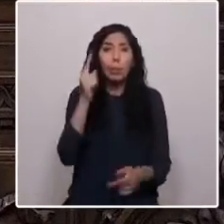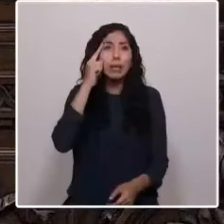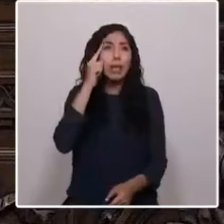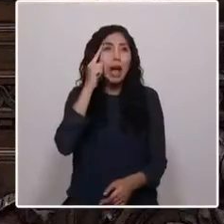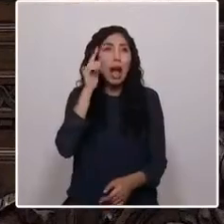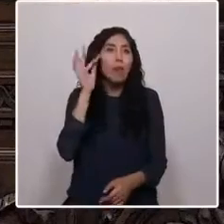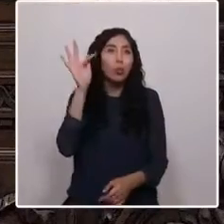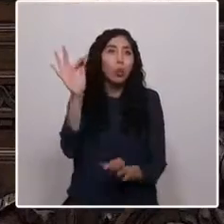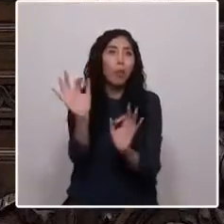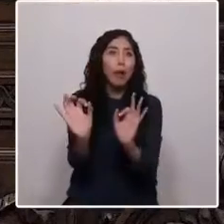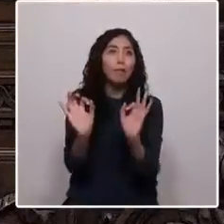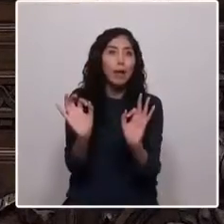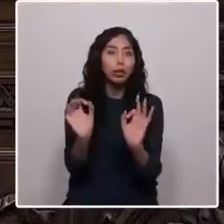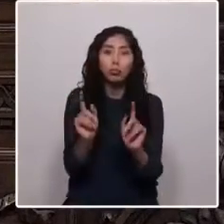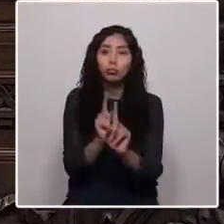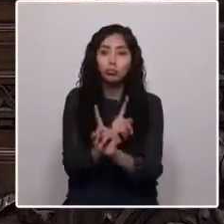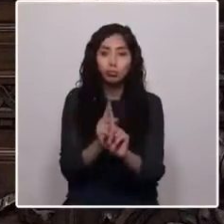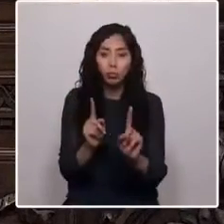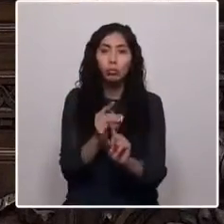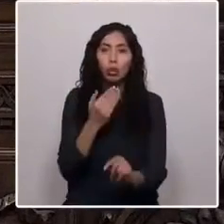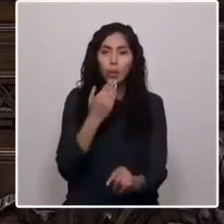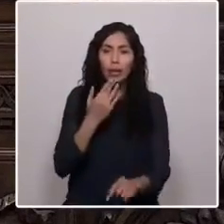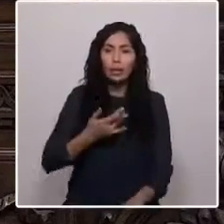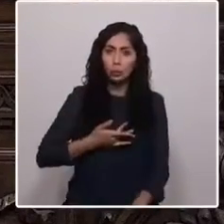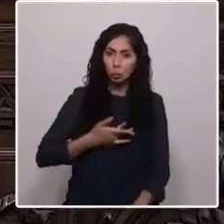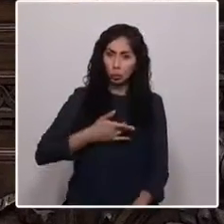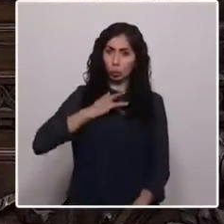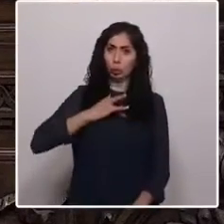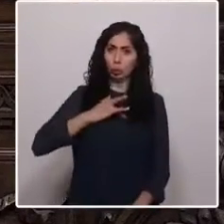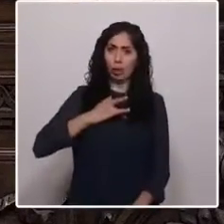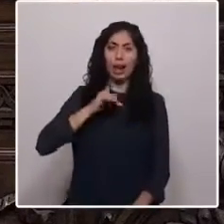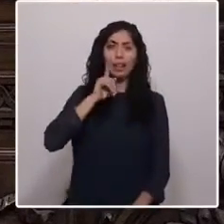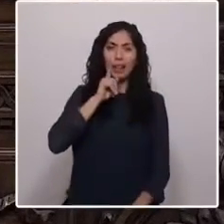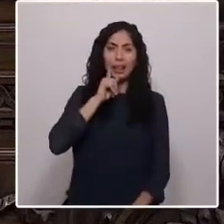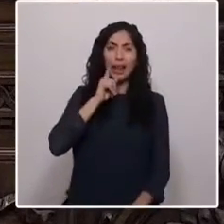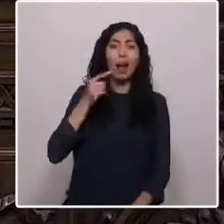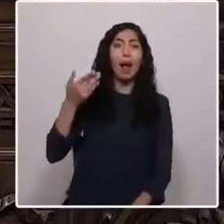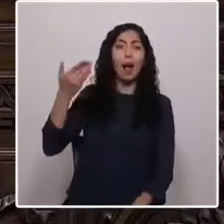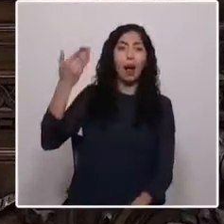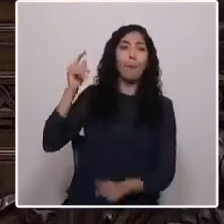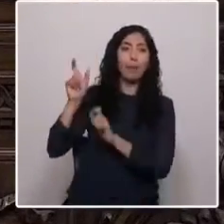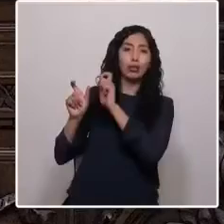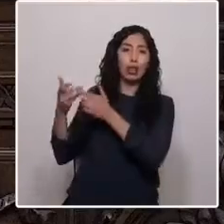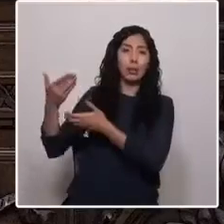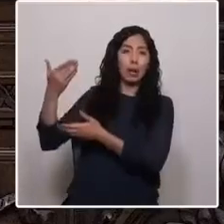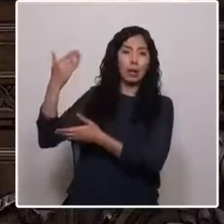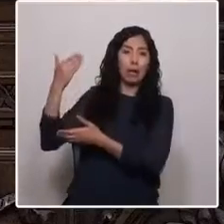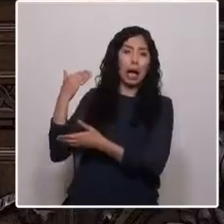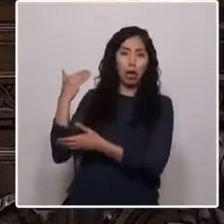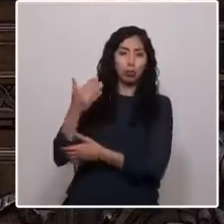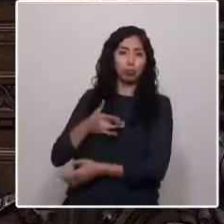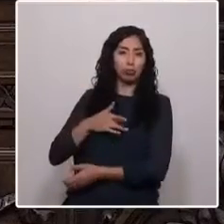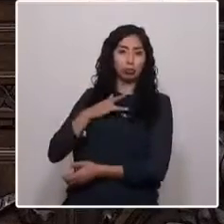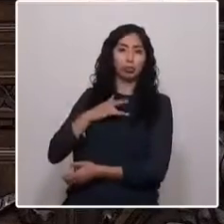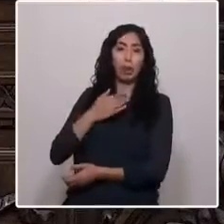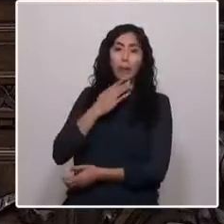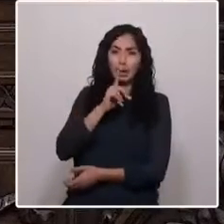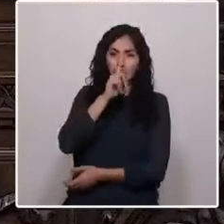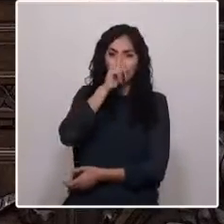sino además altamente ofensivo a las generaciones pasadas y las tradiciones de este hermoso